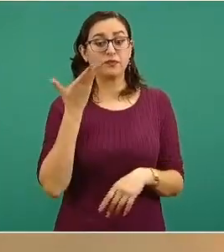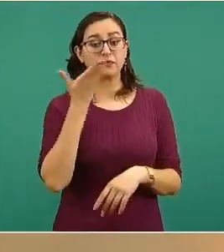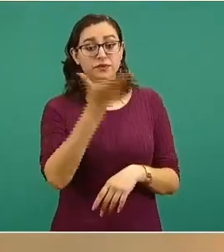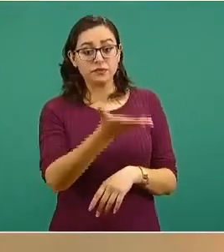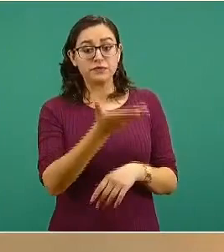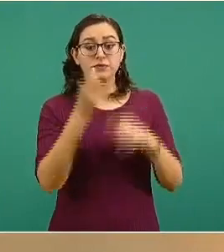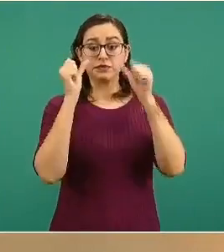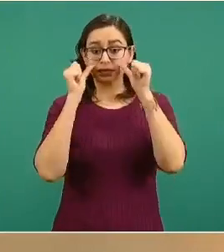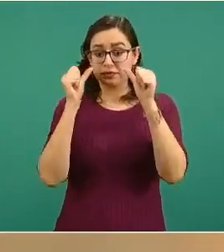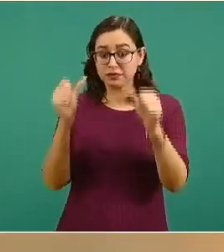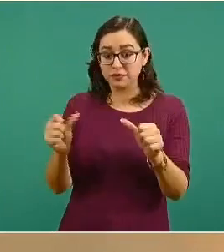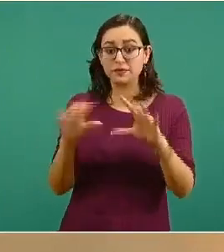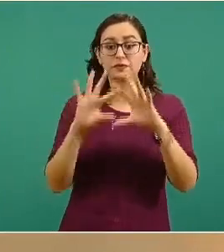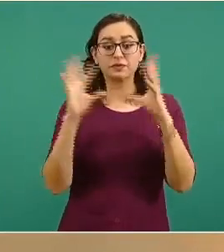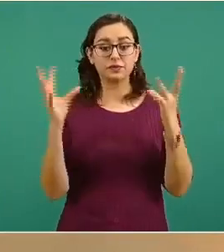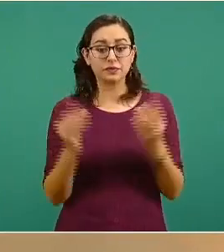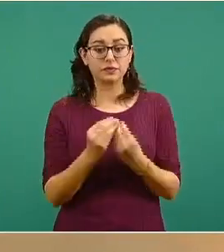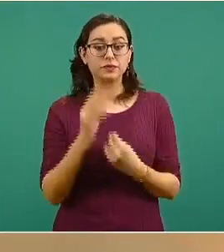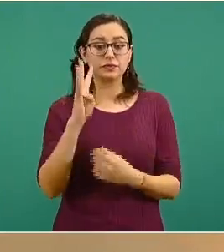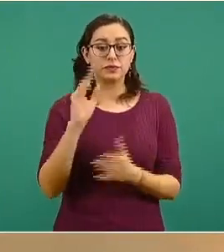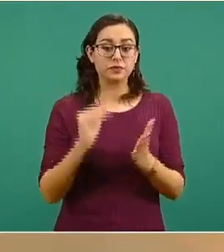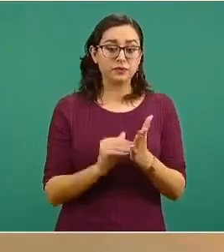ya más de 4 millones. Son